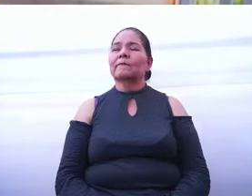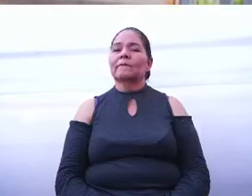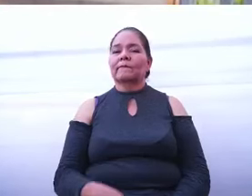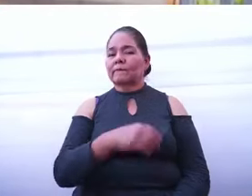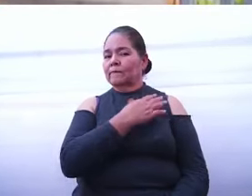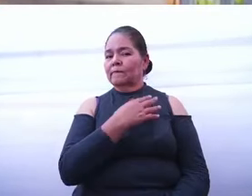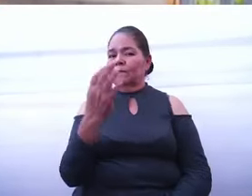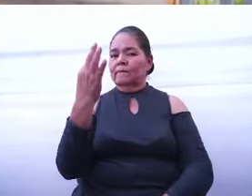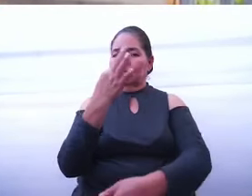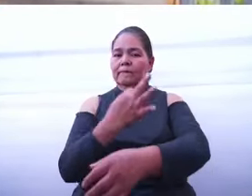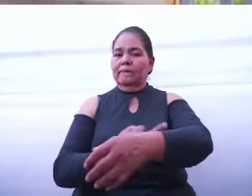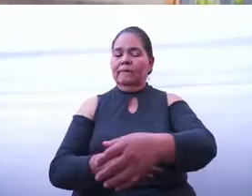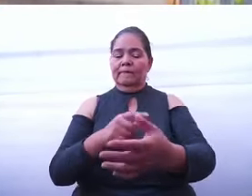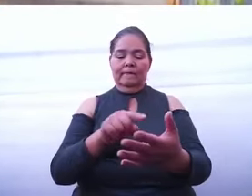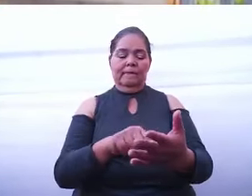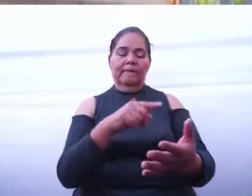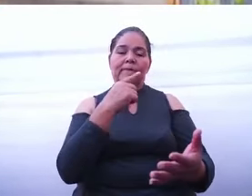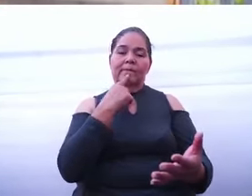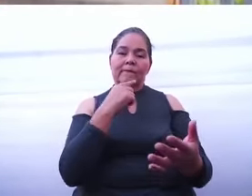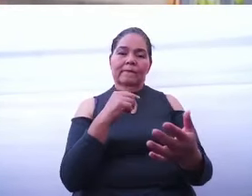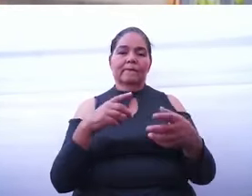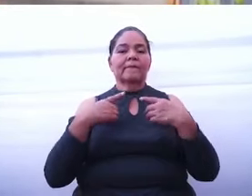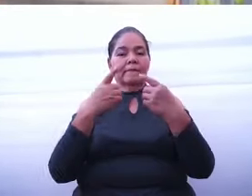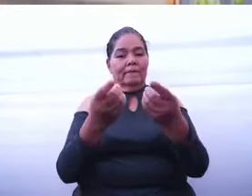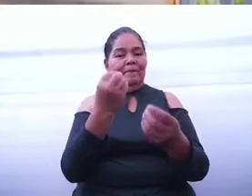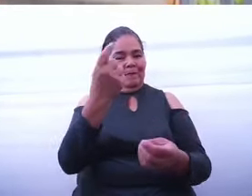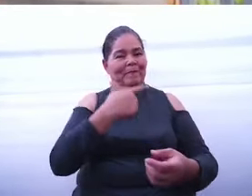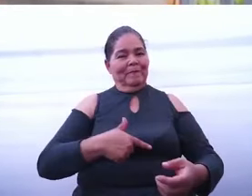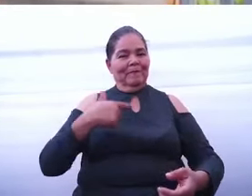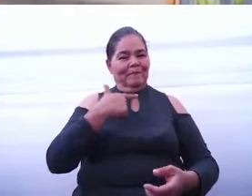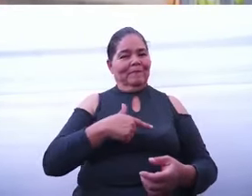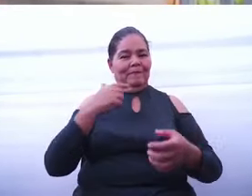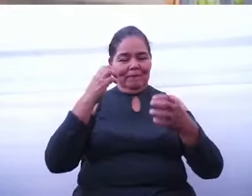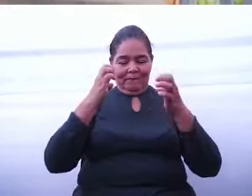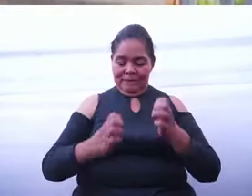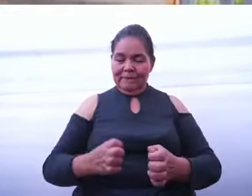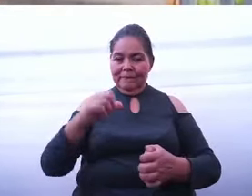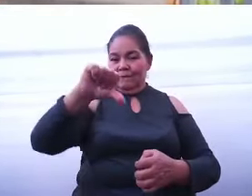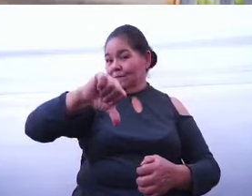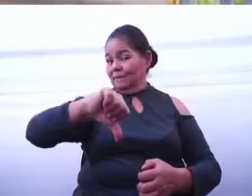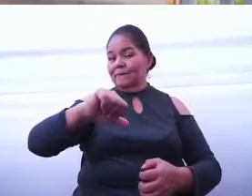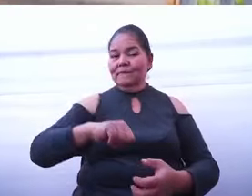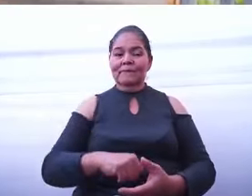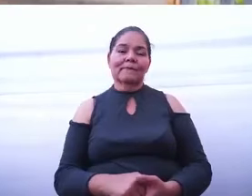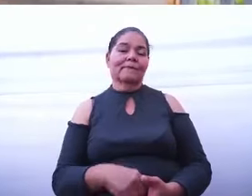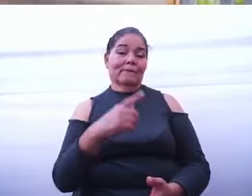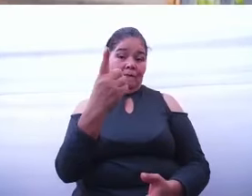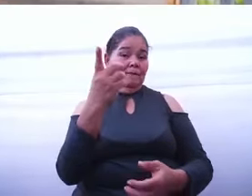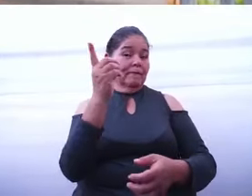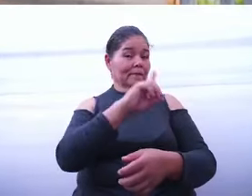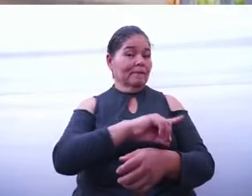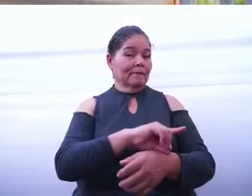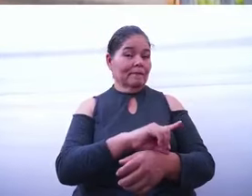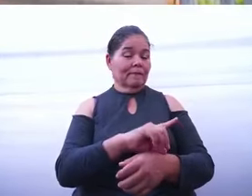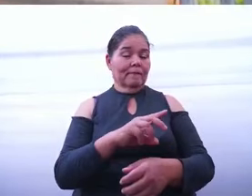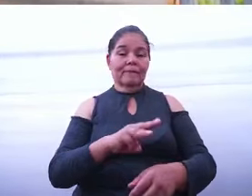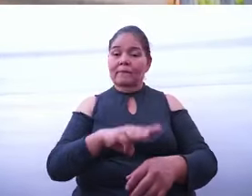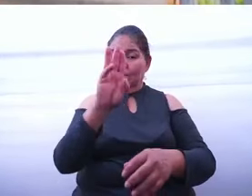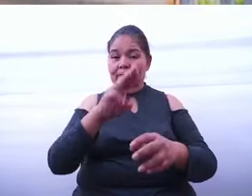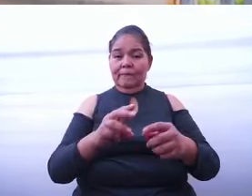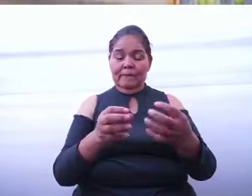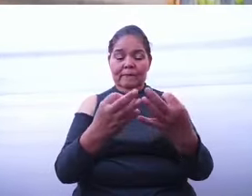Muy buenas tardes, Celaya. Me da muchísimo gusto poder estar hoy aquí. Es un día muy importante